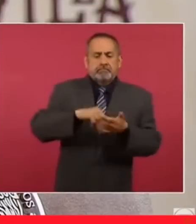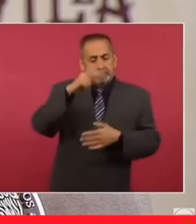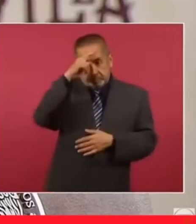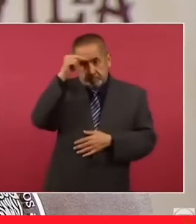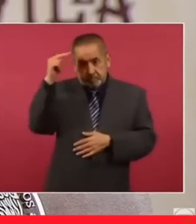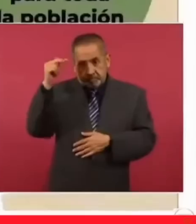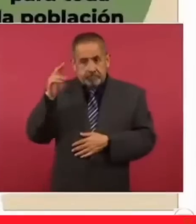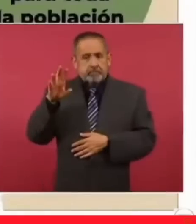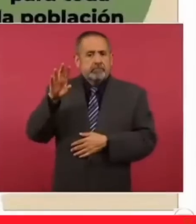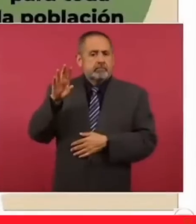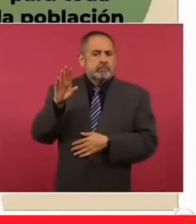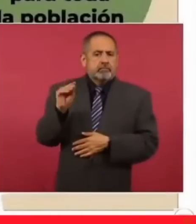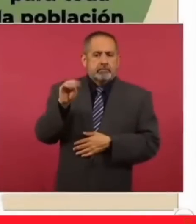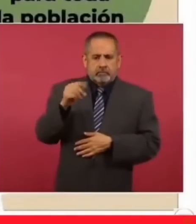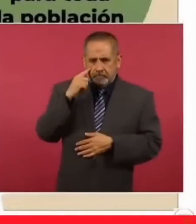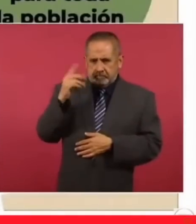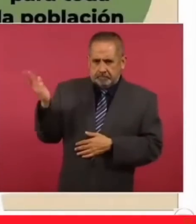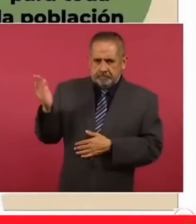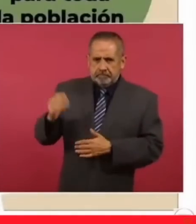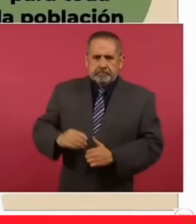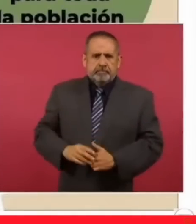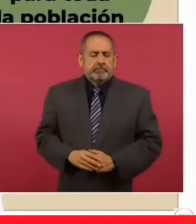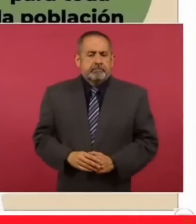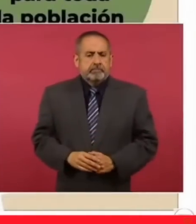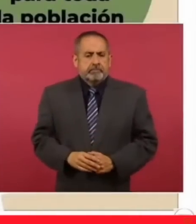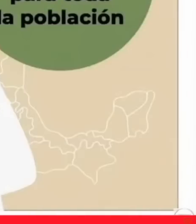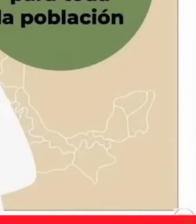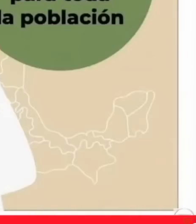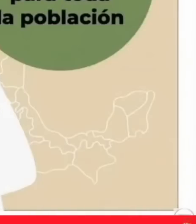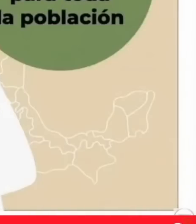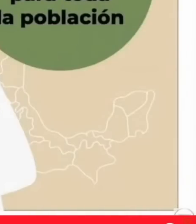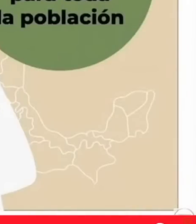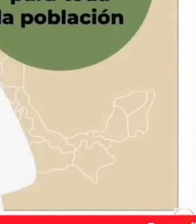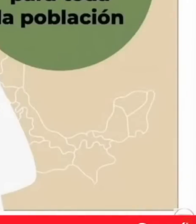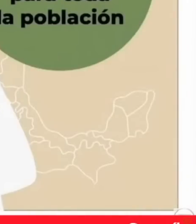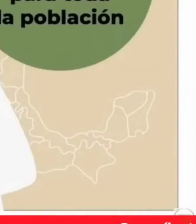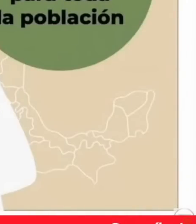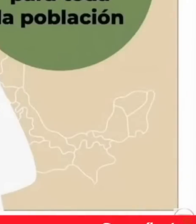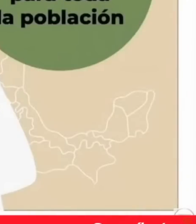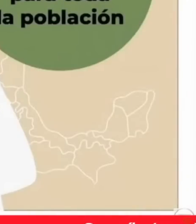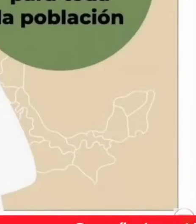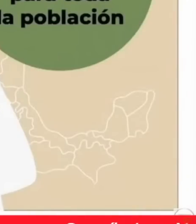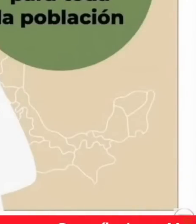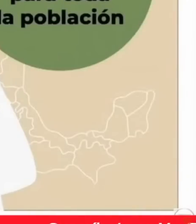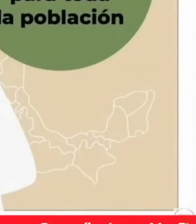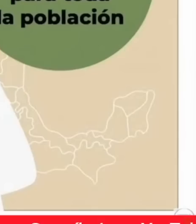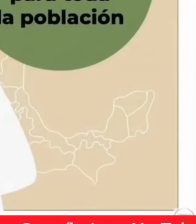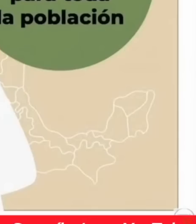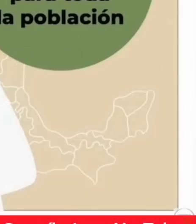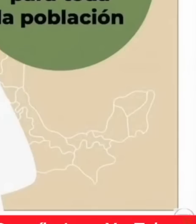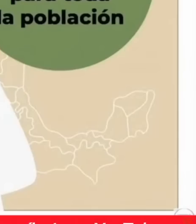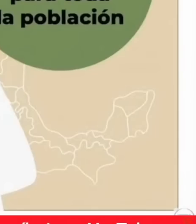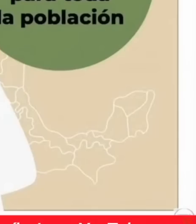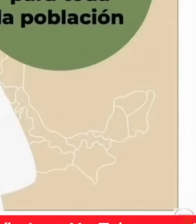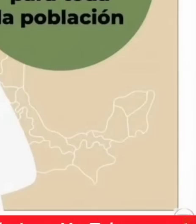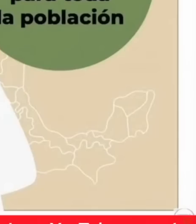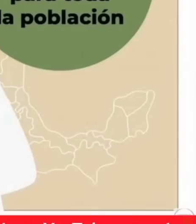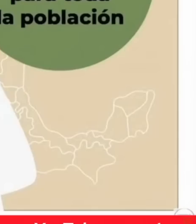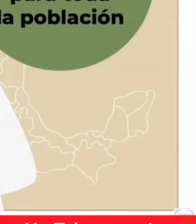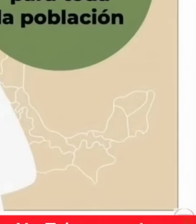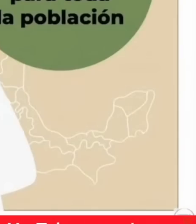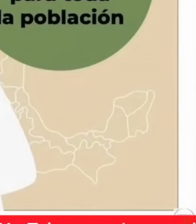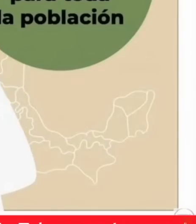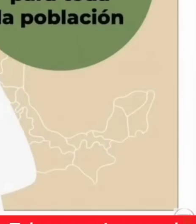el noventa y nueve por ciento. Tlaxcala el noventa seis por ciento. Colima el noventa y cuatro por ciento. Baja California Sur,